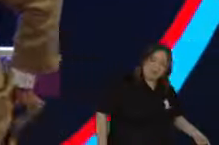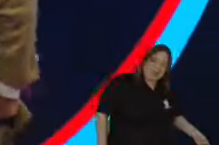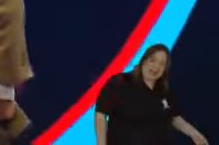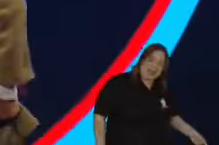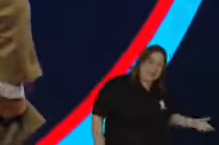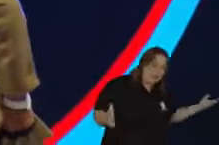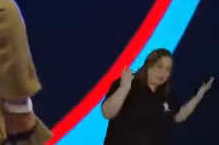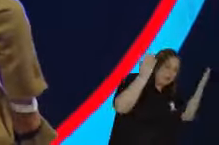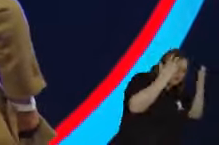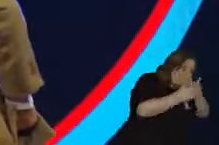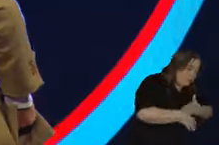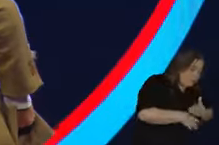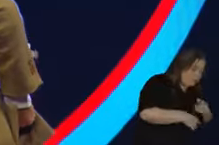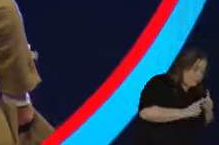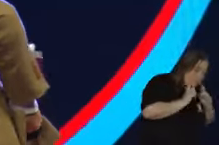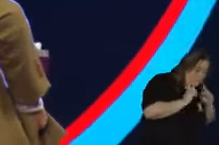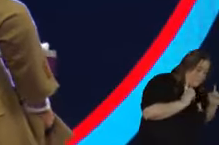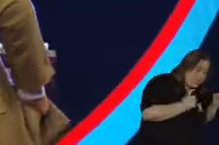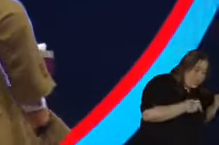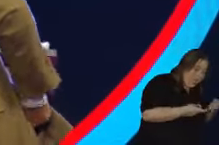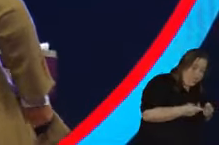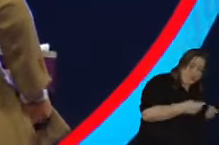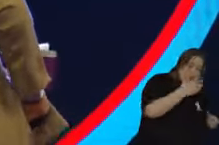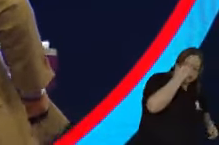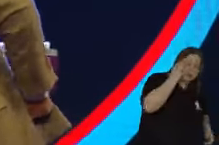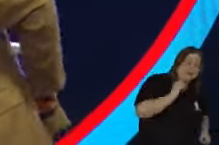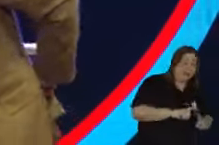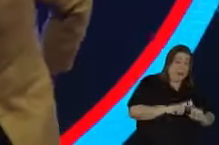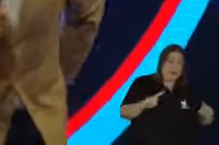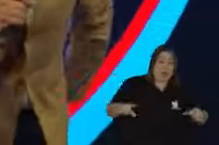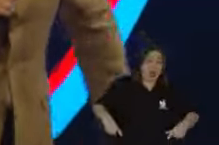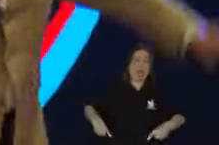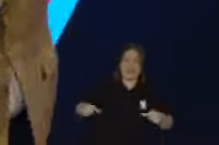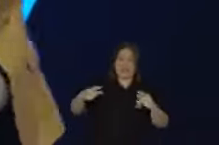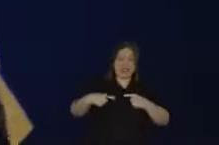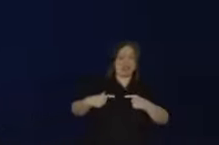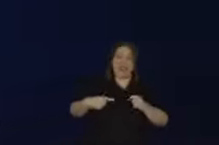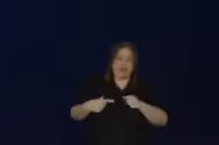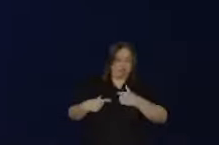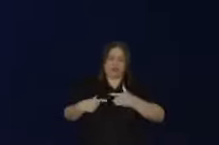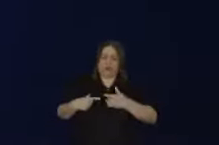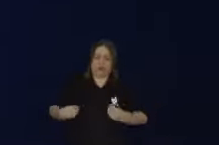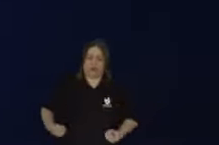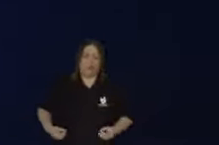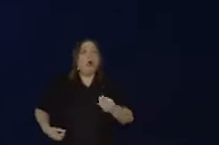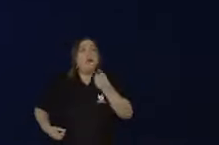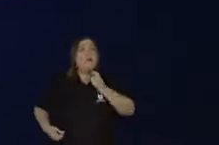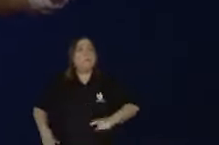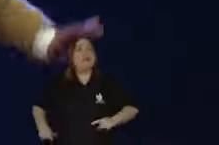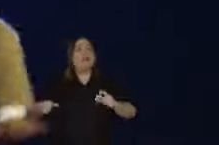oscuridad, no va a tener nada oscuro en mi vida de dónde jalarme, porque yo vivo en la luz.